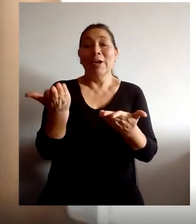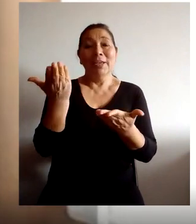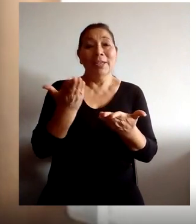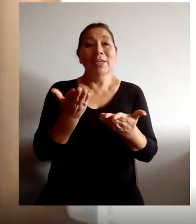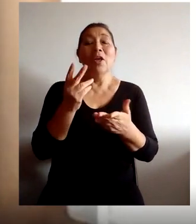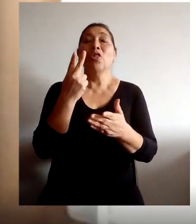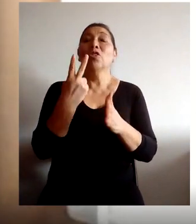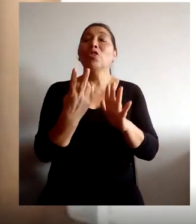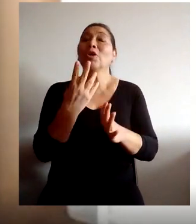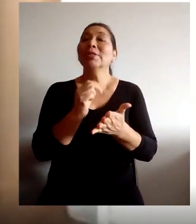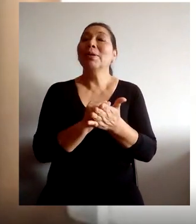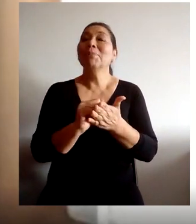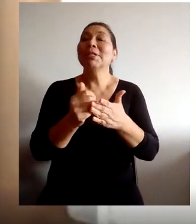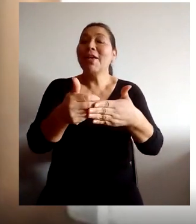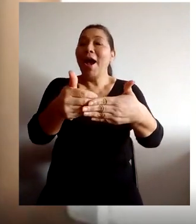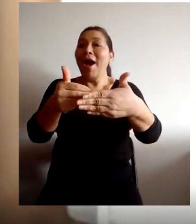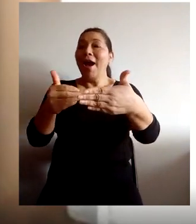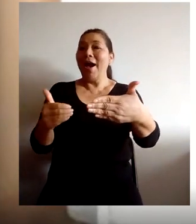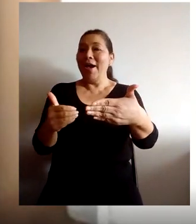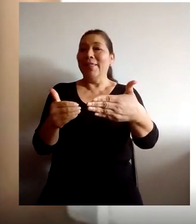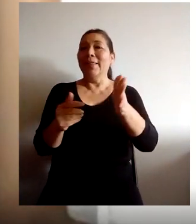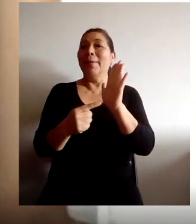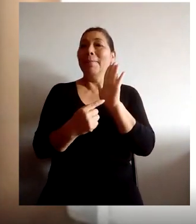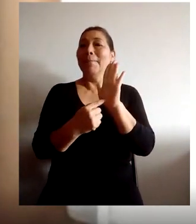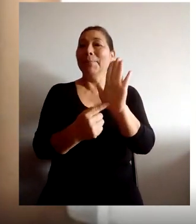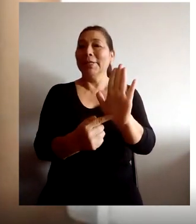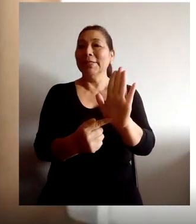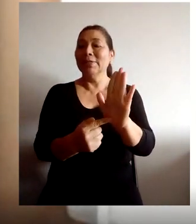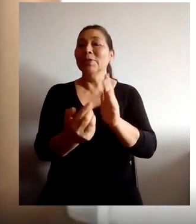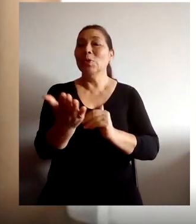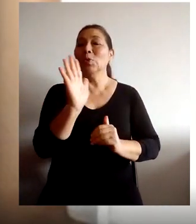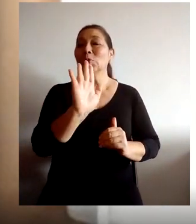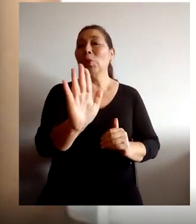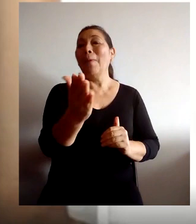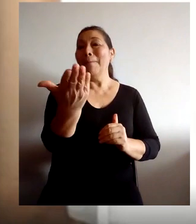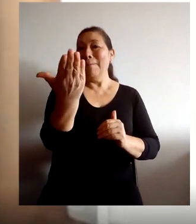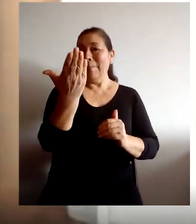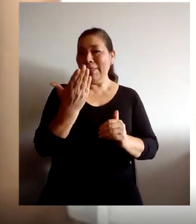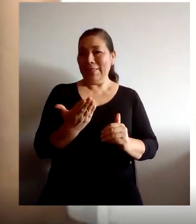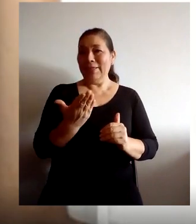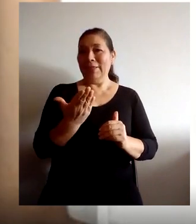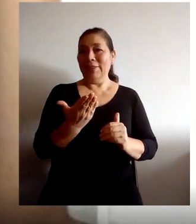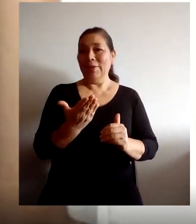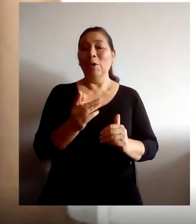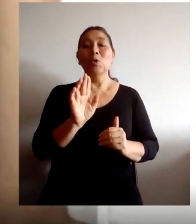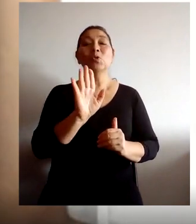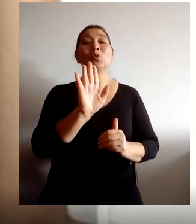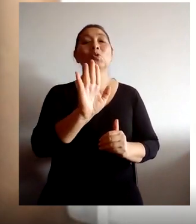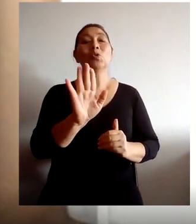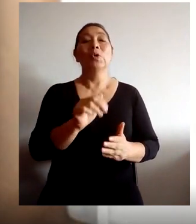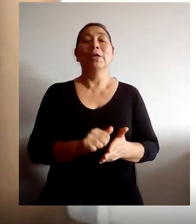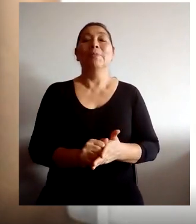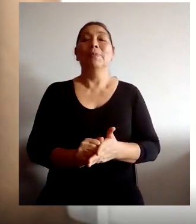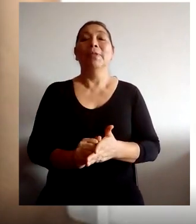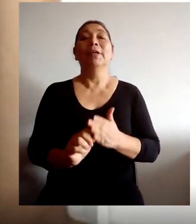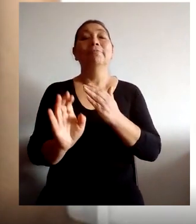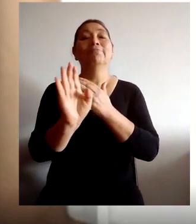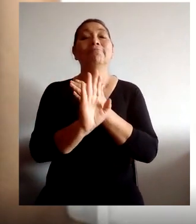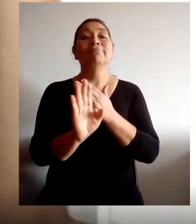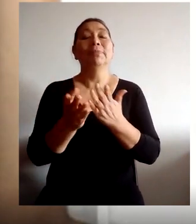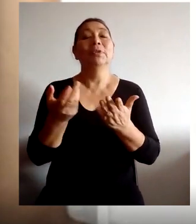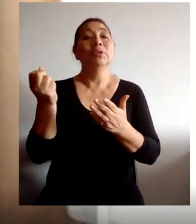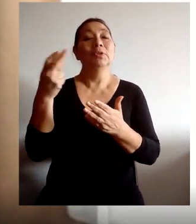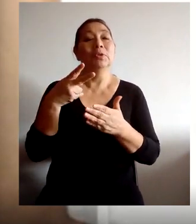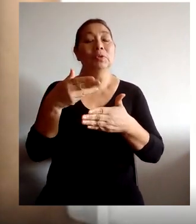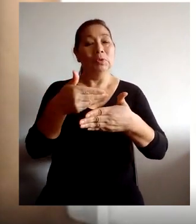que su pretensión fue amparada por la segunda sala contenciosa administrativa y a través de sentencia de vista se